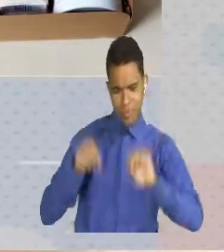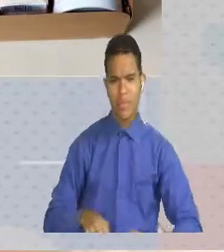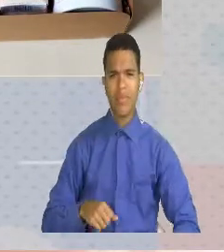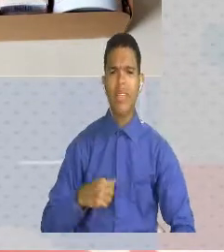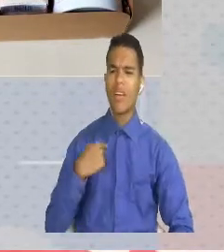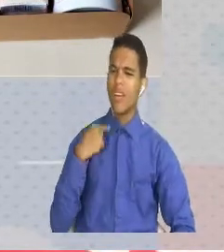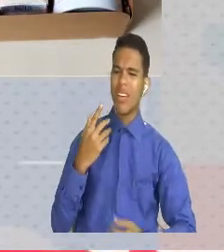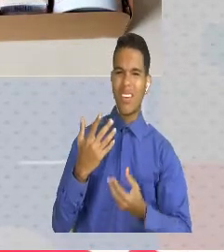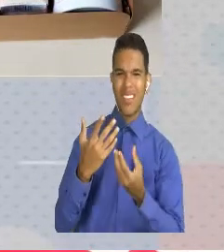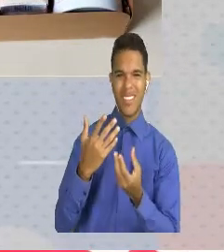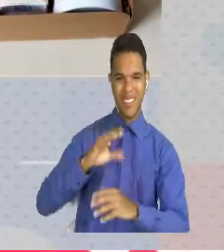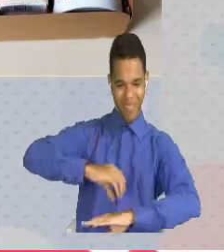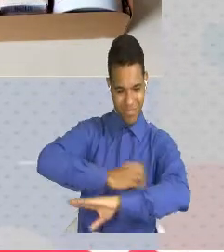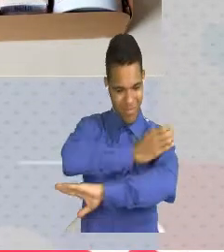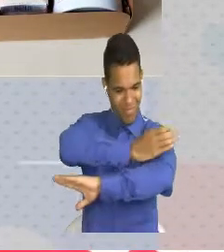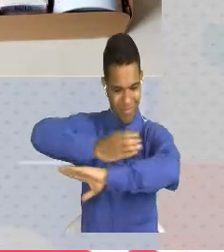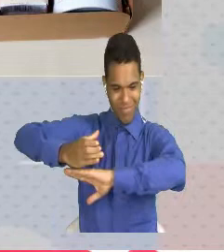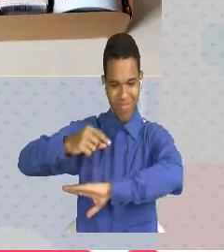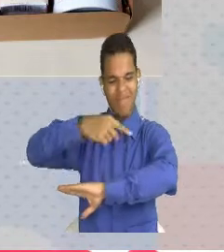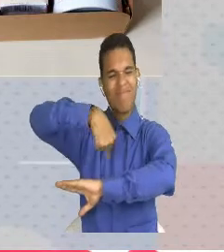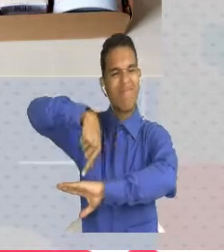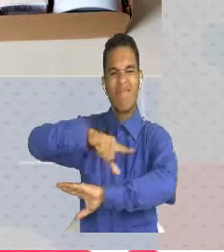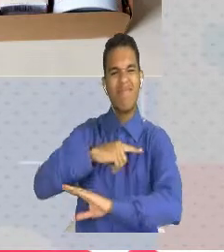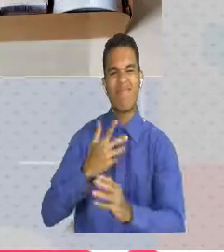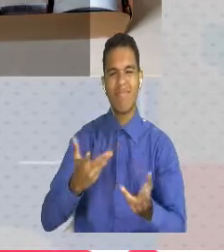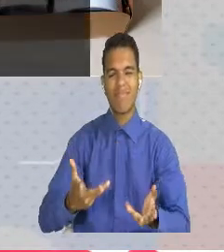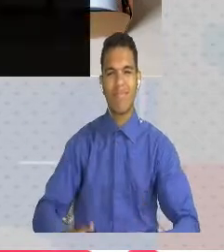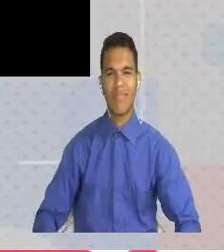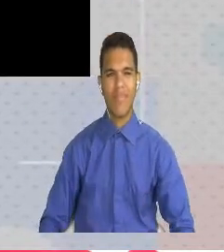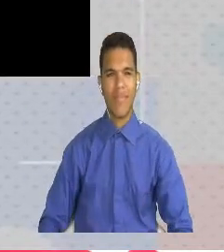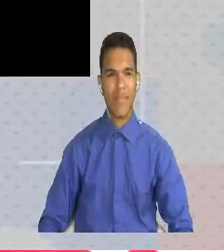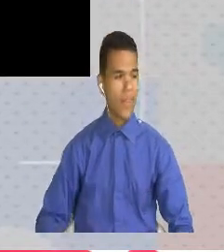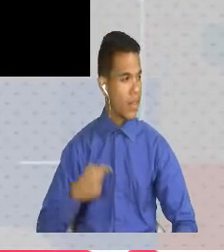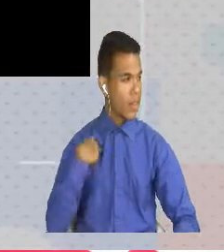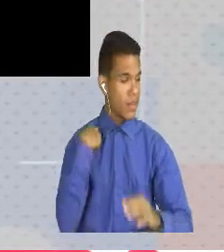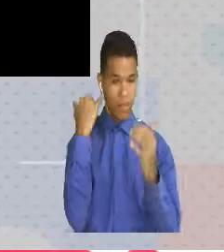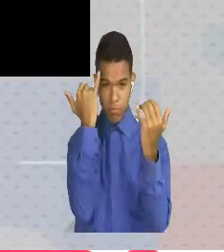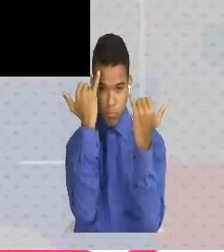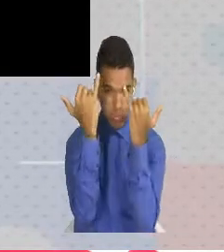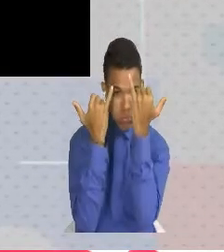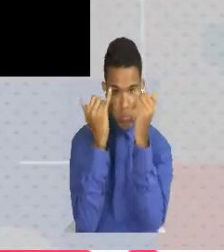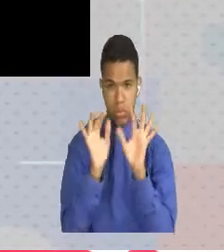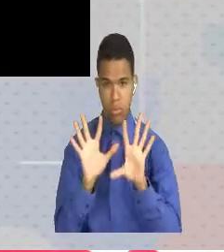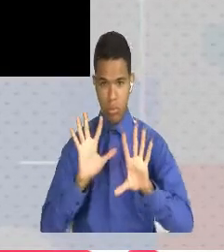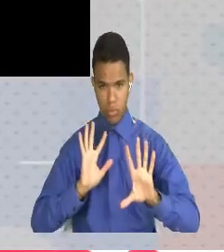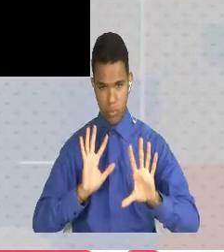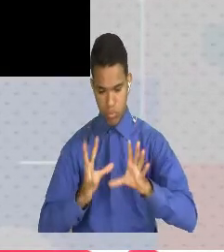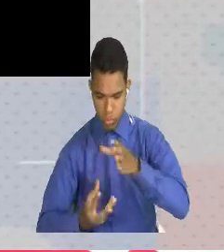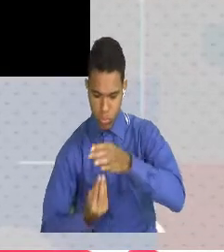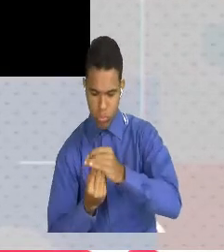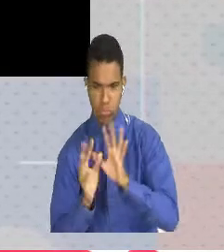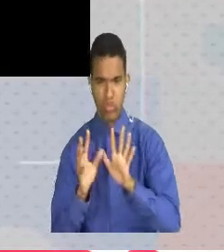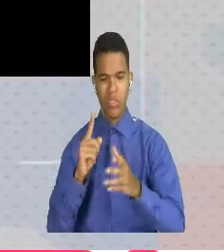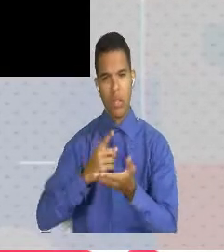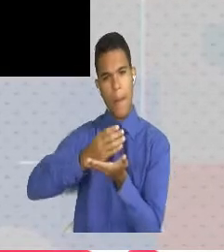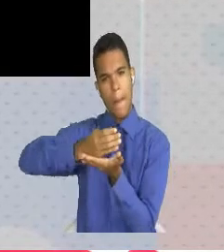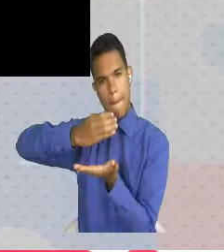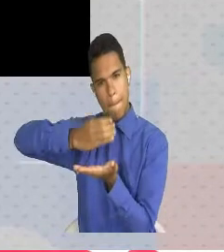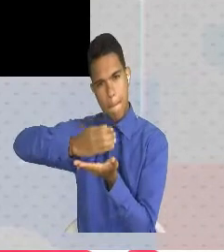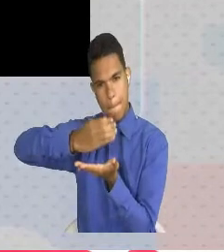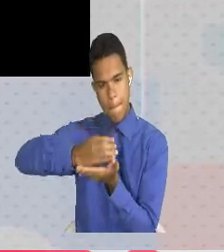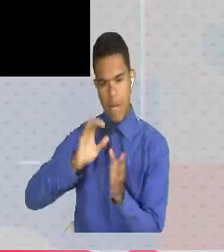tienen y ofrecen para el Día de la Madre? Listo, bueno, la idea es que tenga su toque personalizado, en este caso un vaso que es un